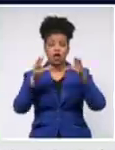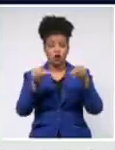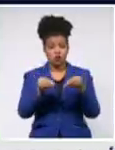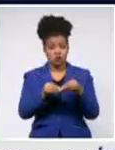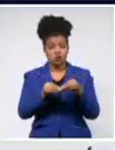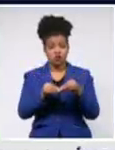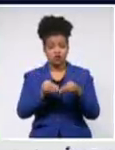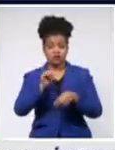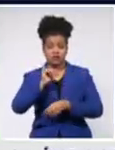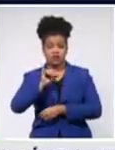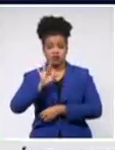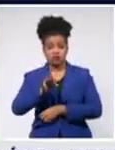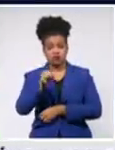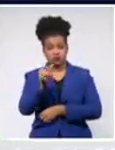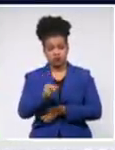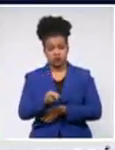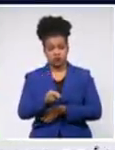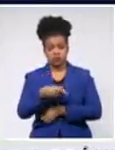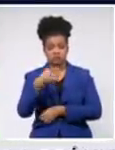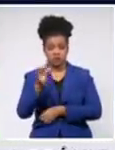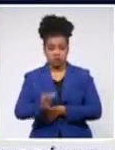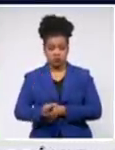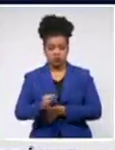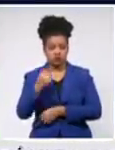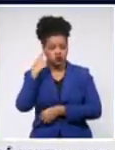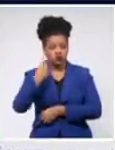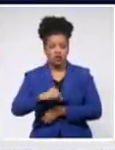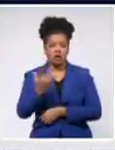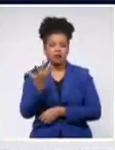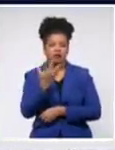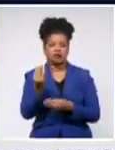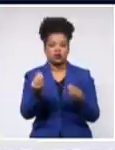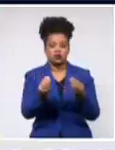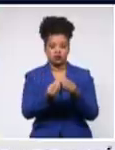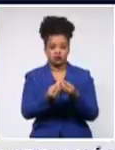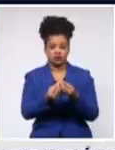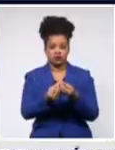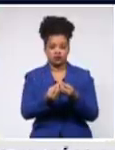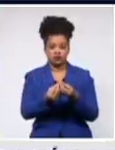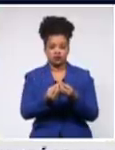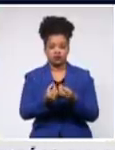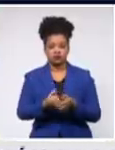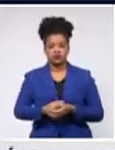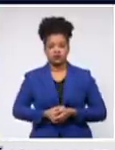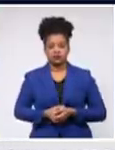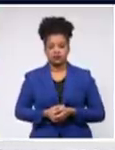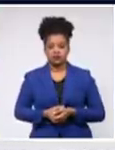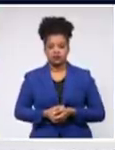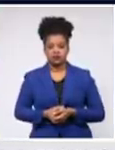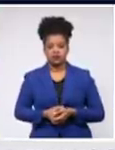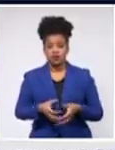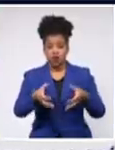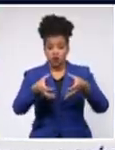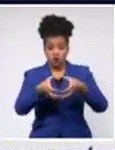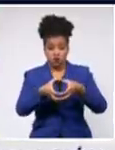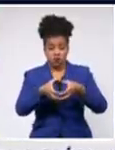15 días. Ninguna de las personas diagnosticadas ayer con la